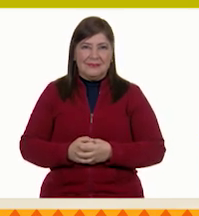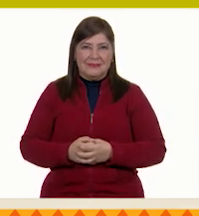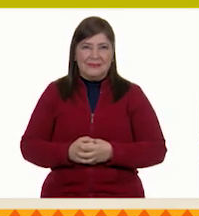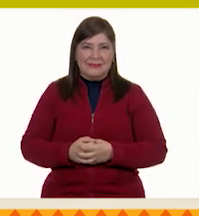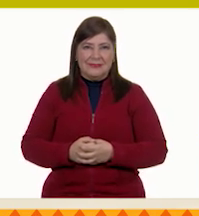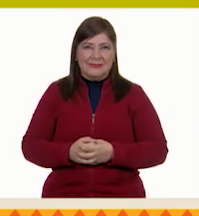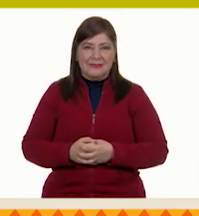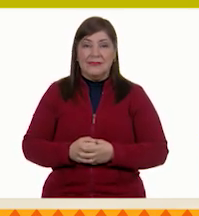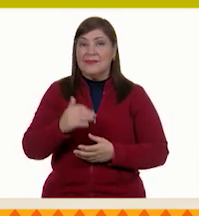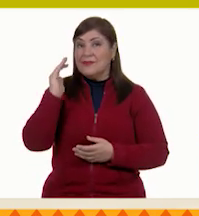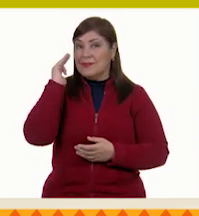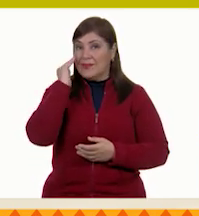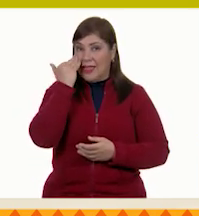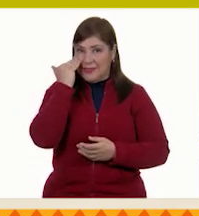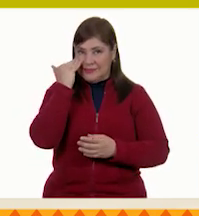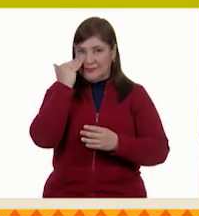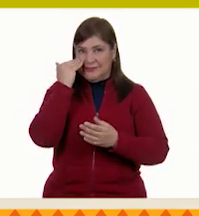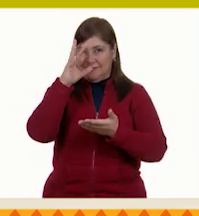buzon.escolar@nube.cep.gov.mx. Facebook